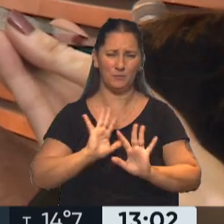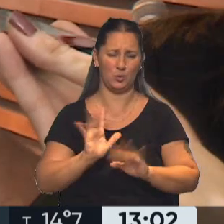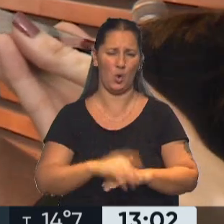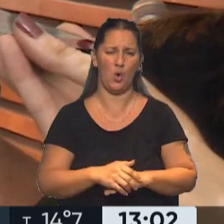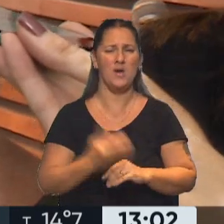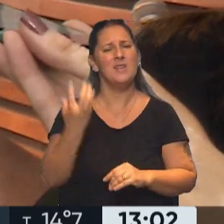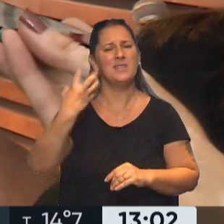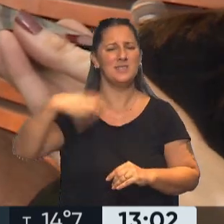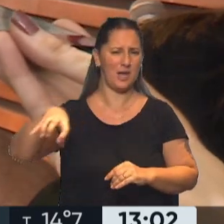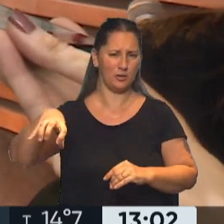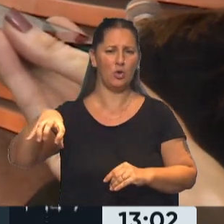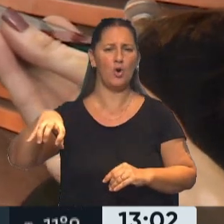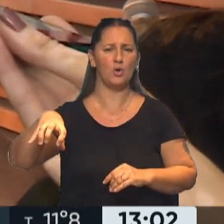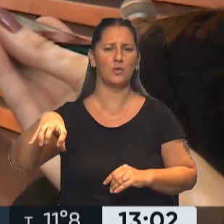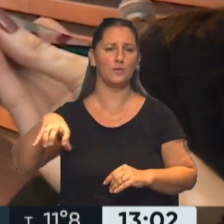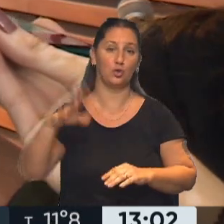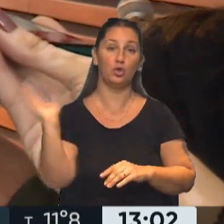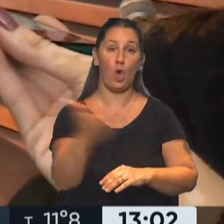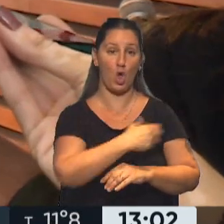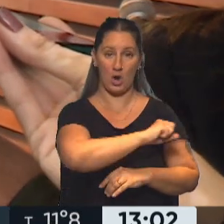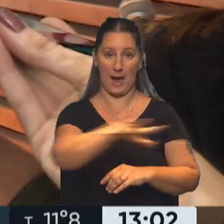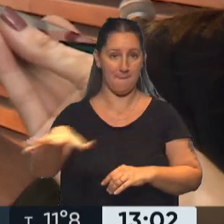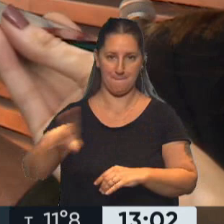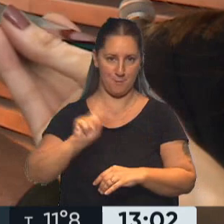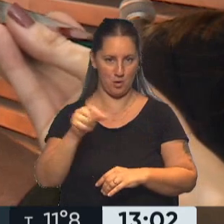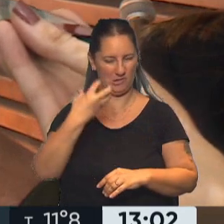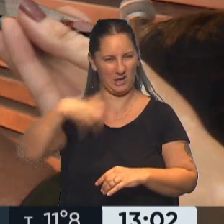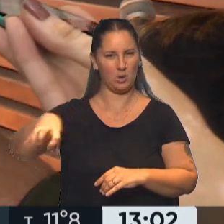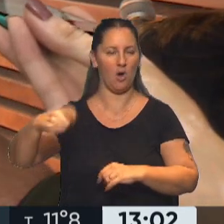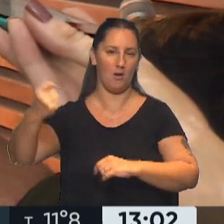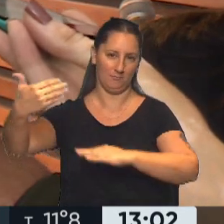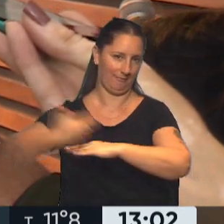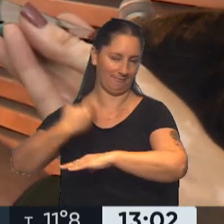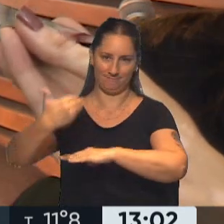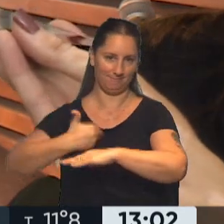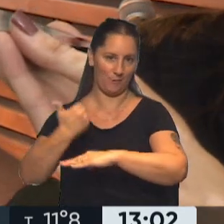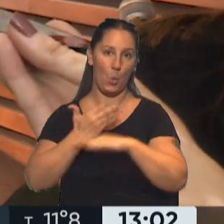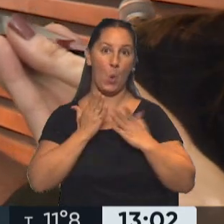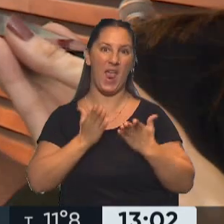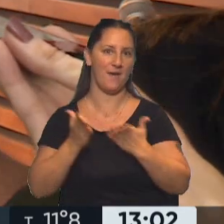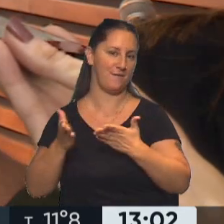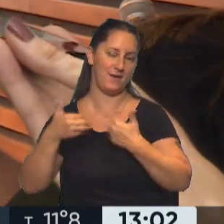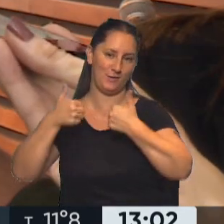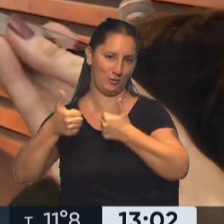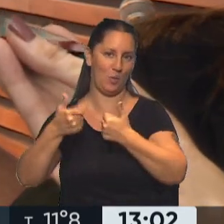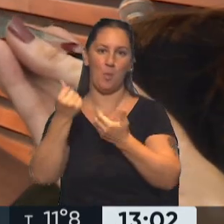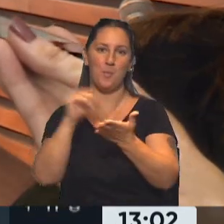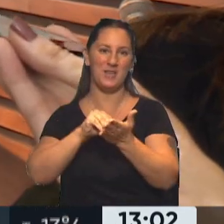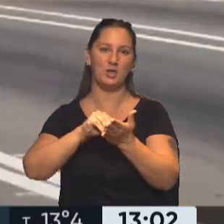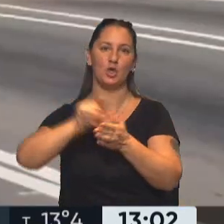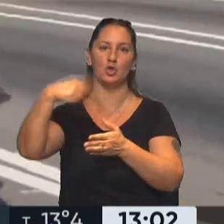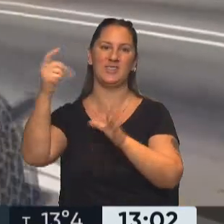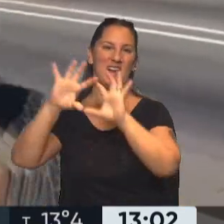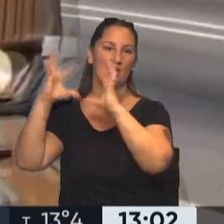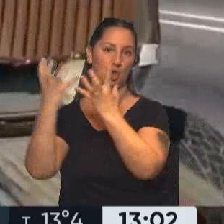un sector, no todos, por supuesto, que tienen enormes ingresos, que se han visto beneficiados por precios internacionales muy